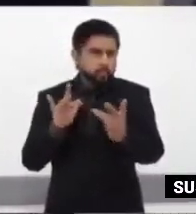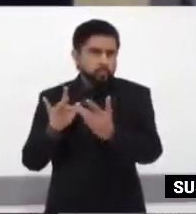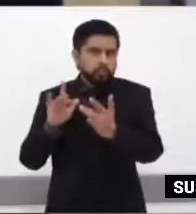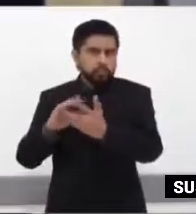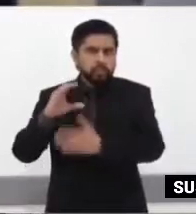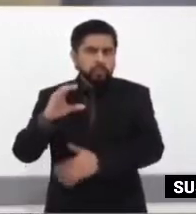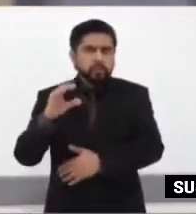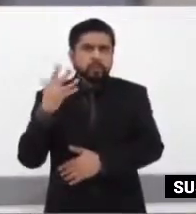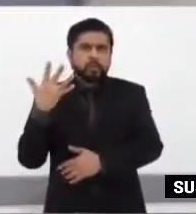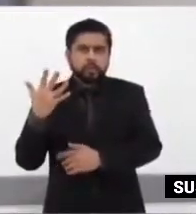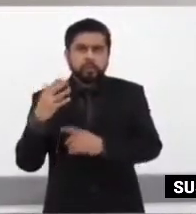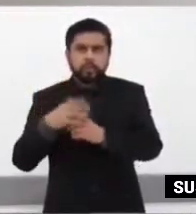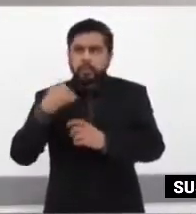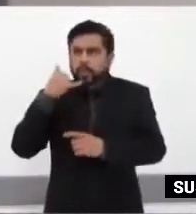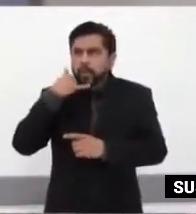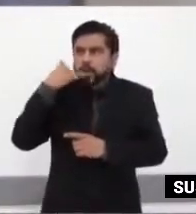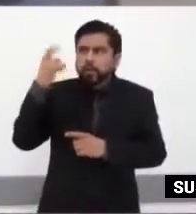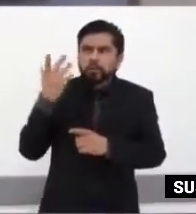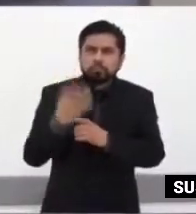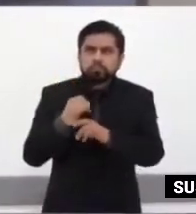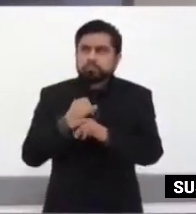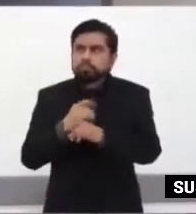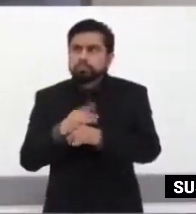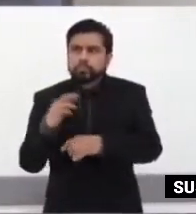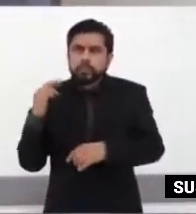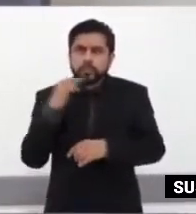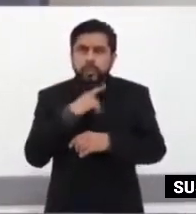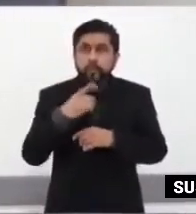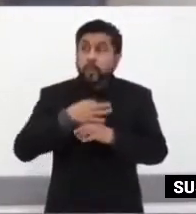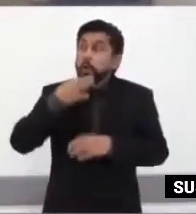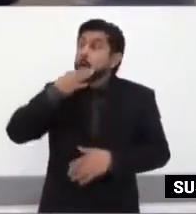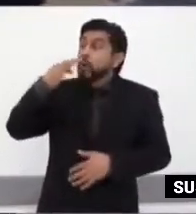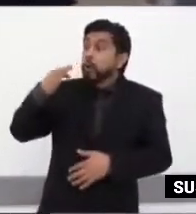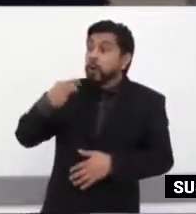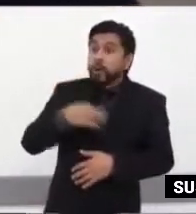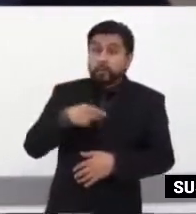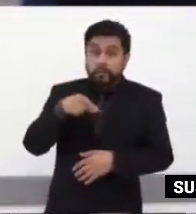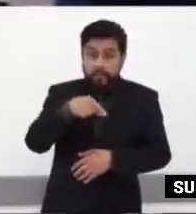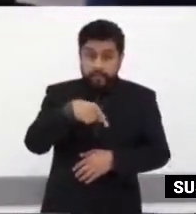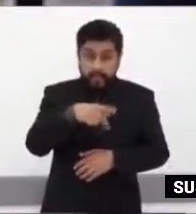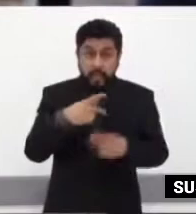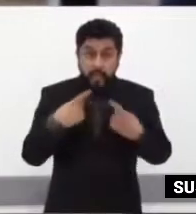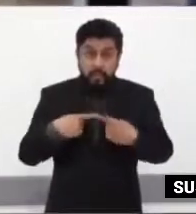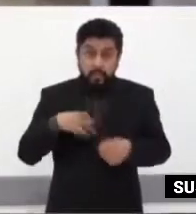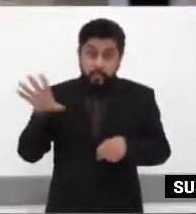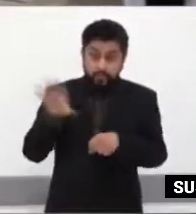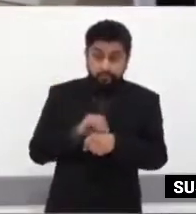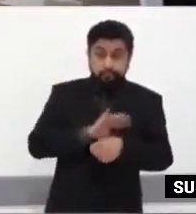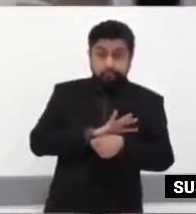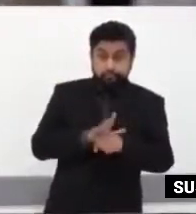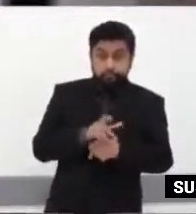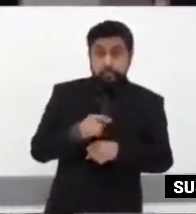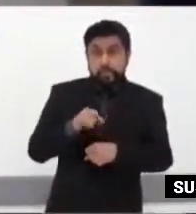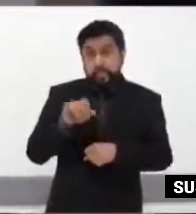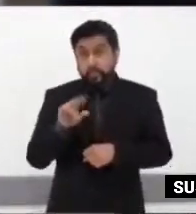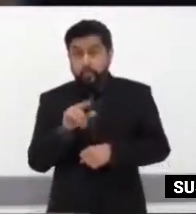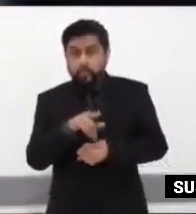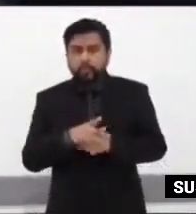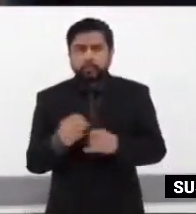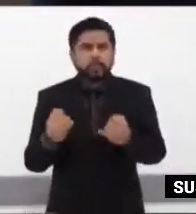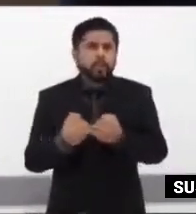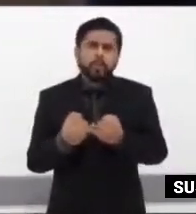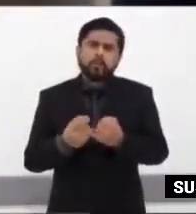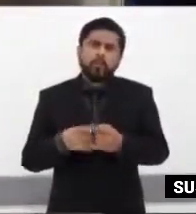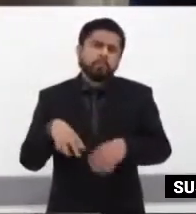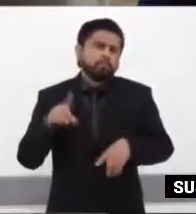vía telefónica. Ellos nos avisan si es un paciente COVID o no COVID. Sin embargo, el paciente puede llegar por sus